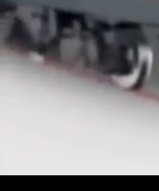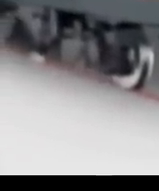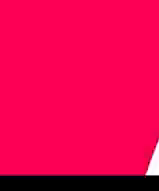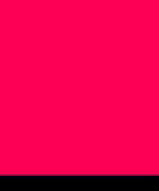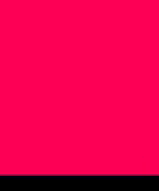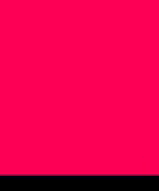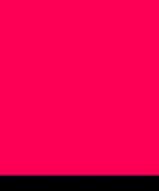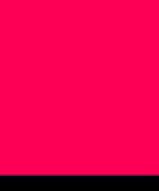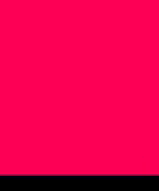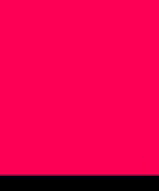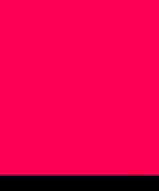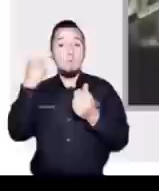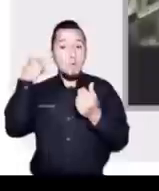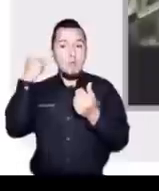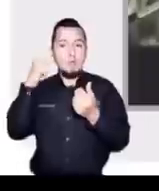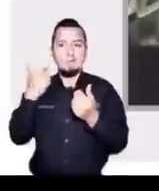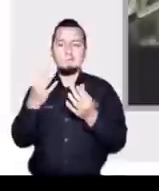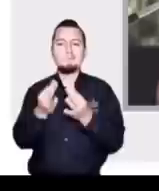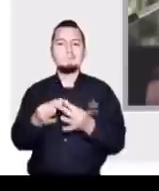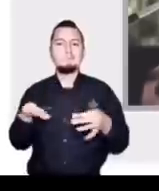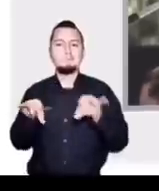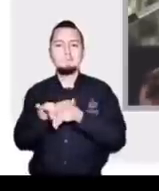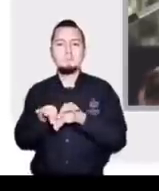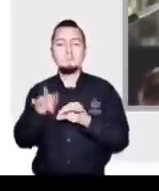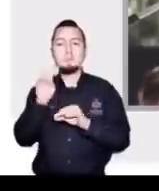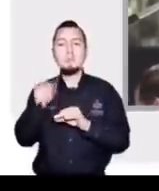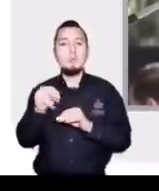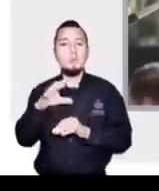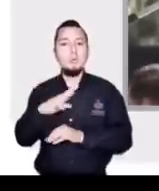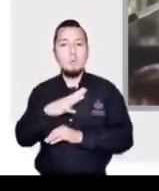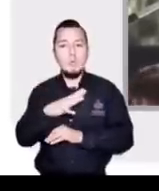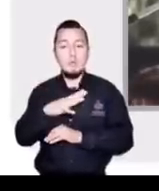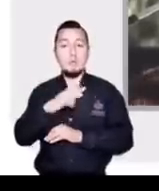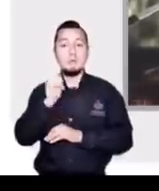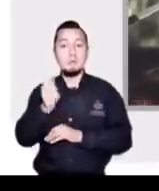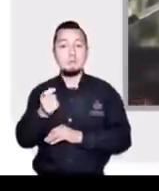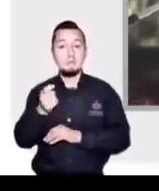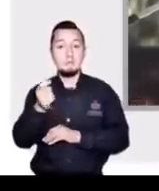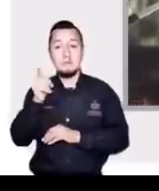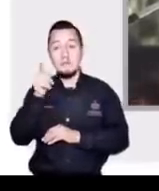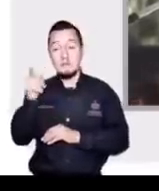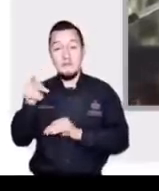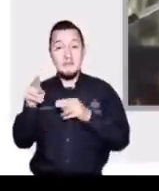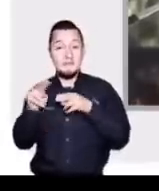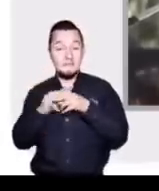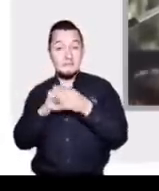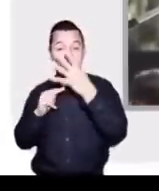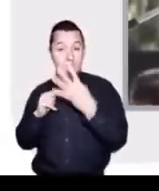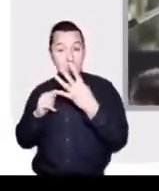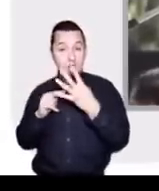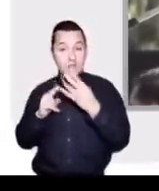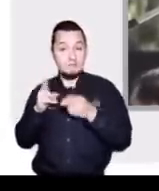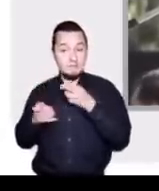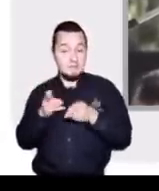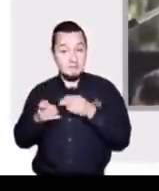12 años. Ay. Se trata entonces de la línea 4 del tren, que